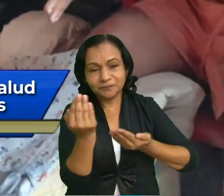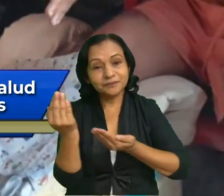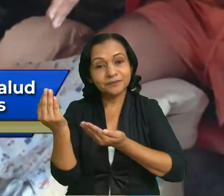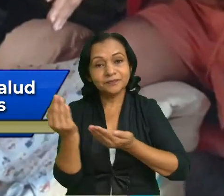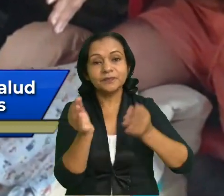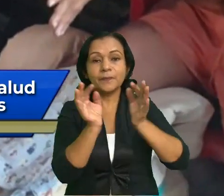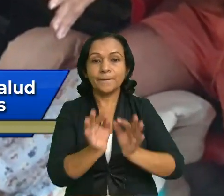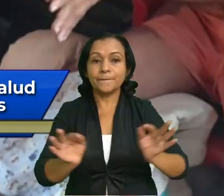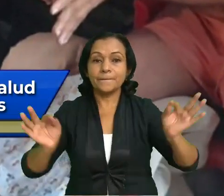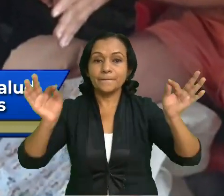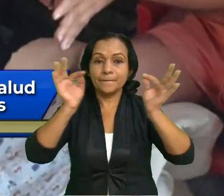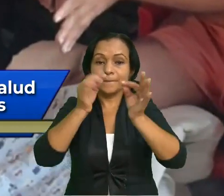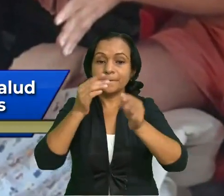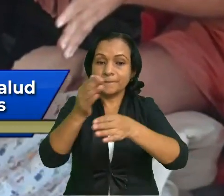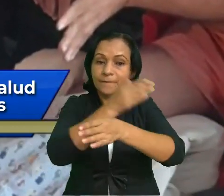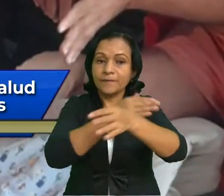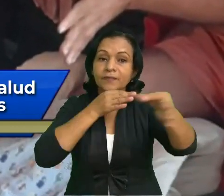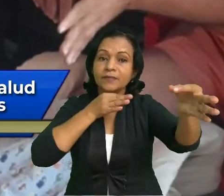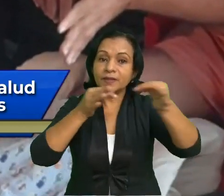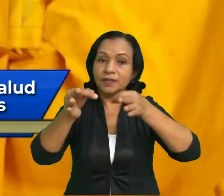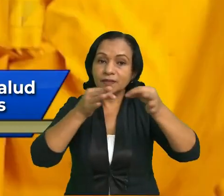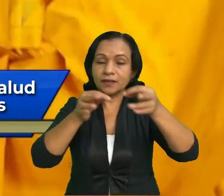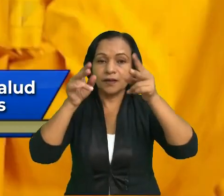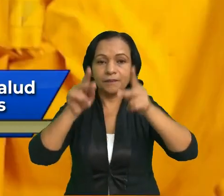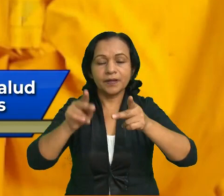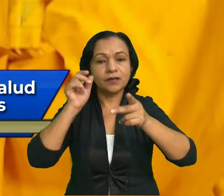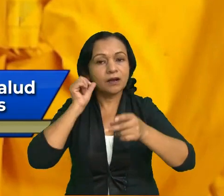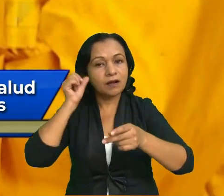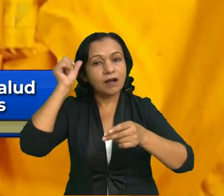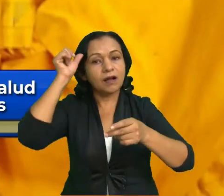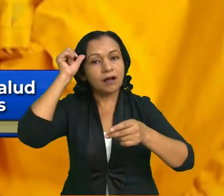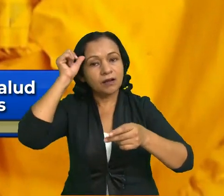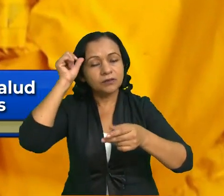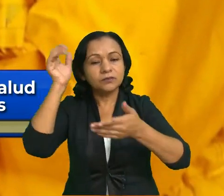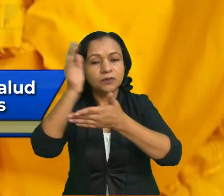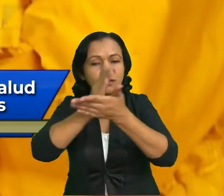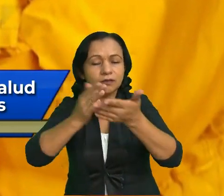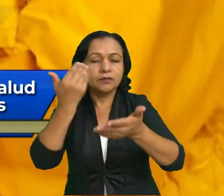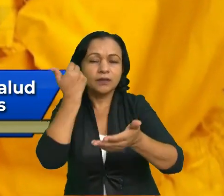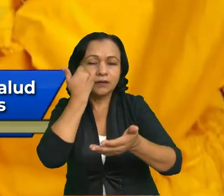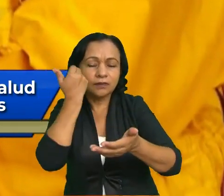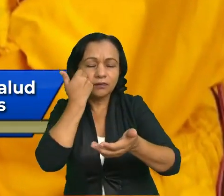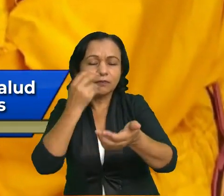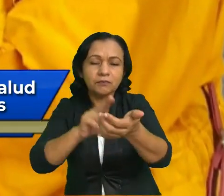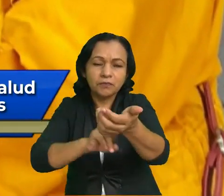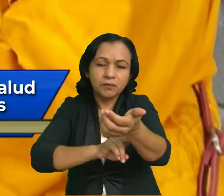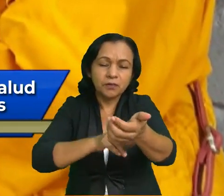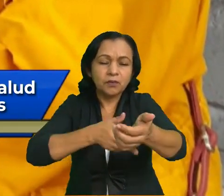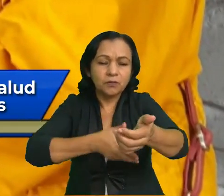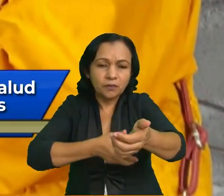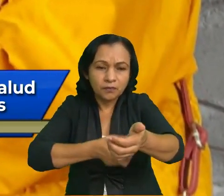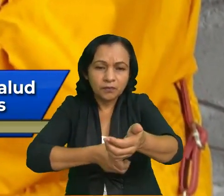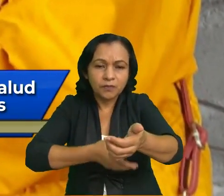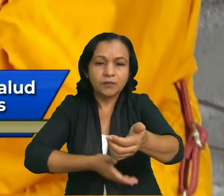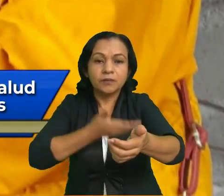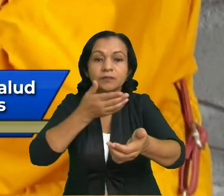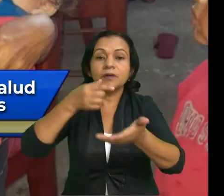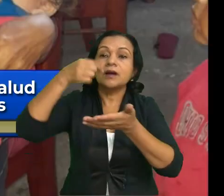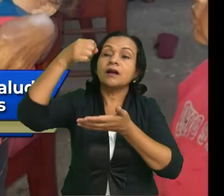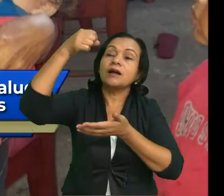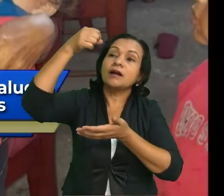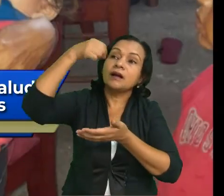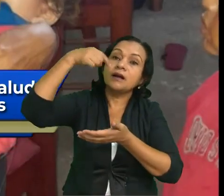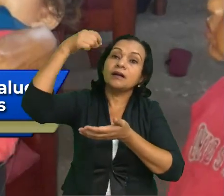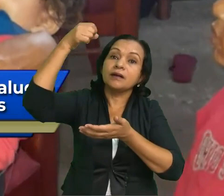eso importante que te decía no el seguimiento a las personas mayores que tienen alguna enfermedad crónica de base el completar esquemas de vacunación porque